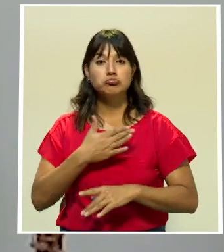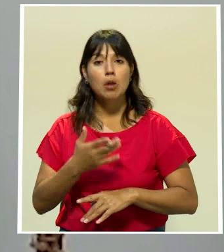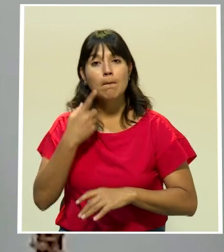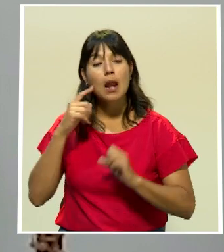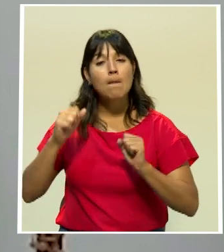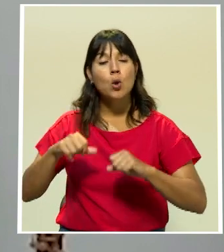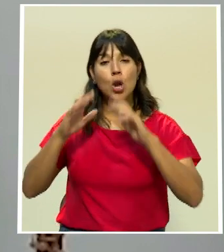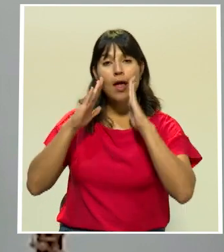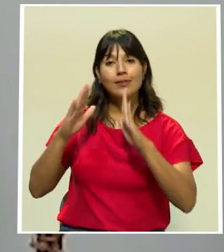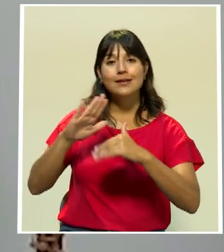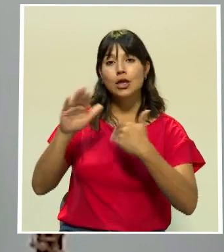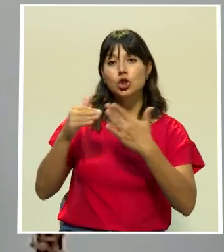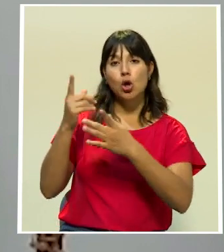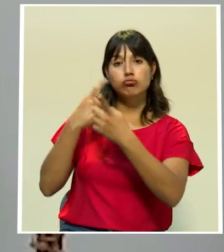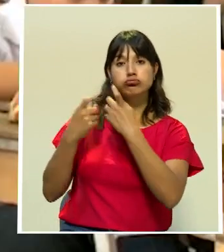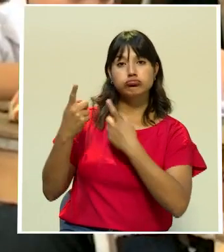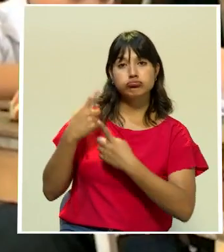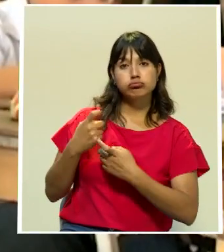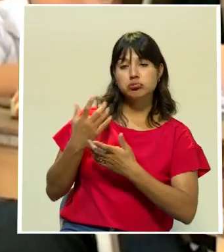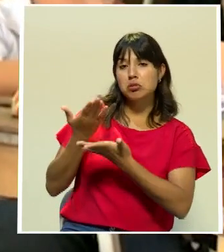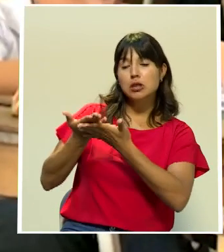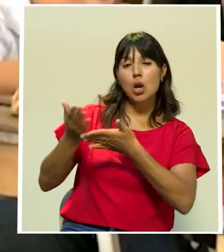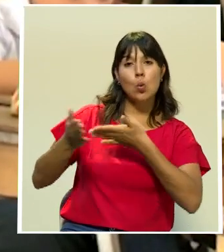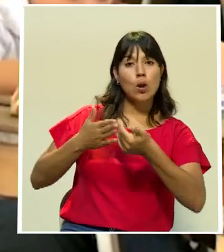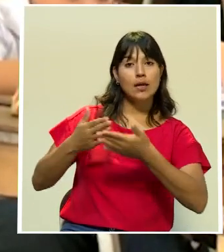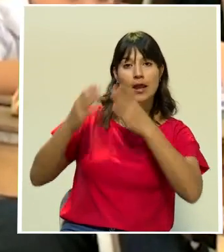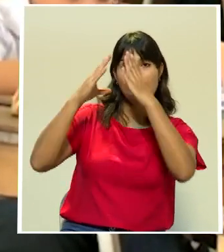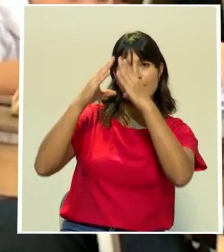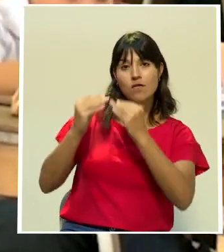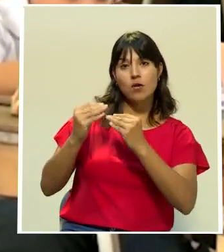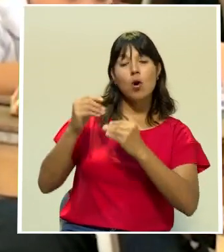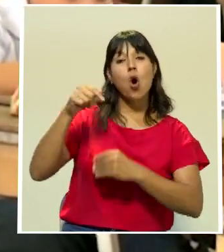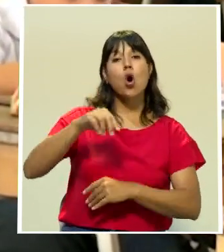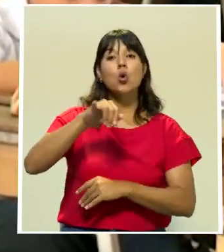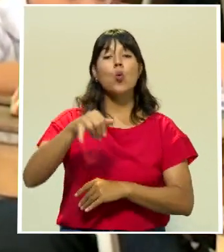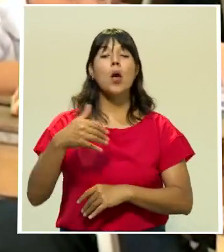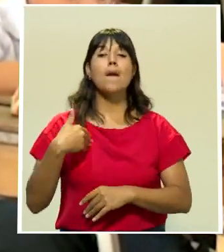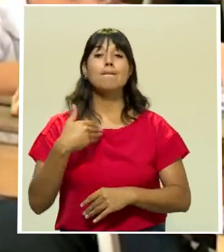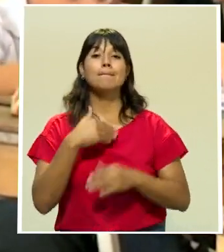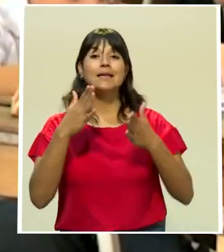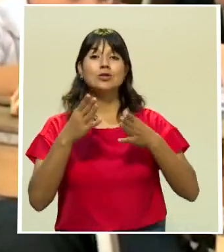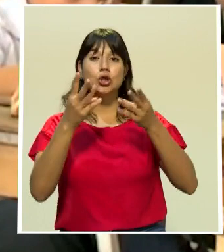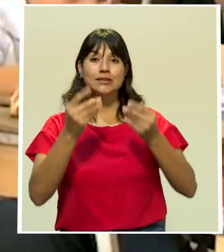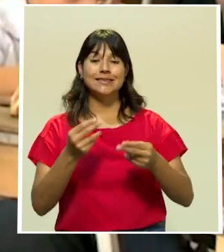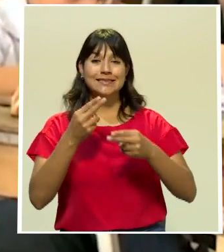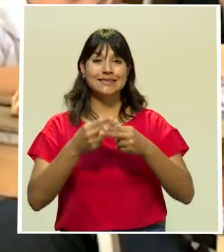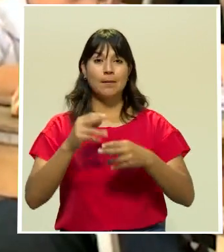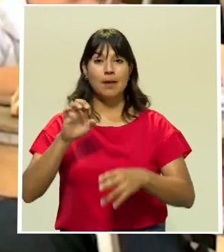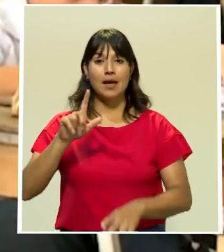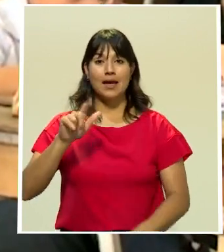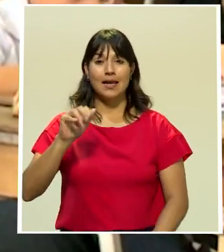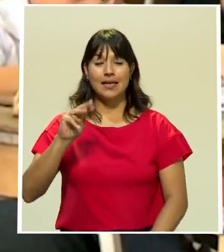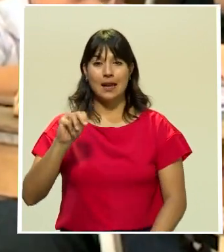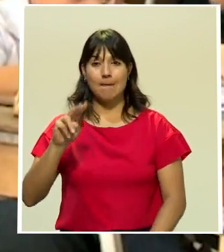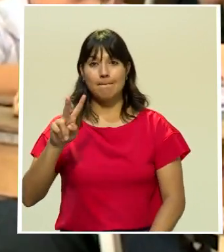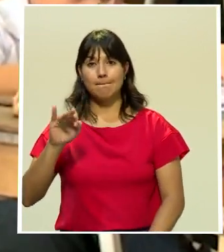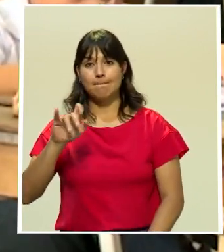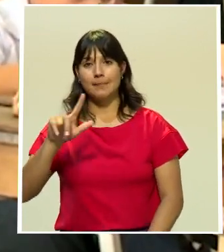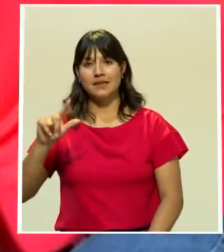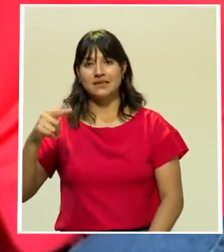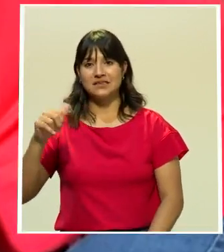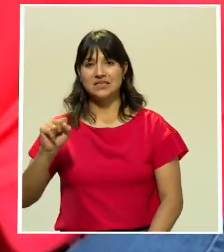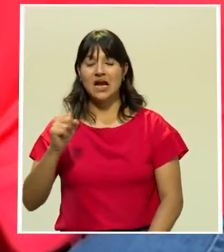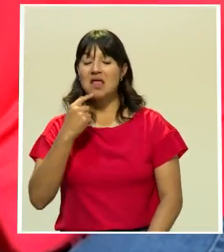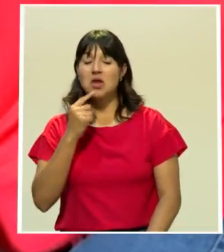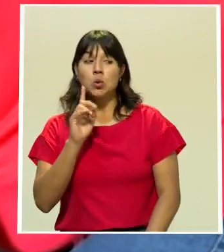atender todas sus solicitudes de información. Este jueves, el ministro de Hacienda, Elian Villegas, confirmó que desconocía de la firma de la